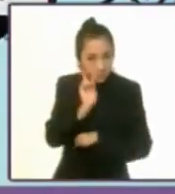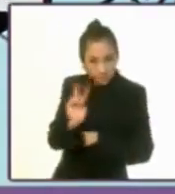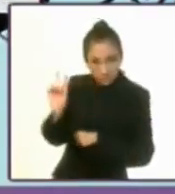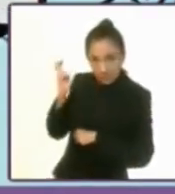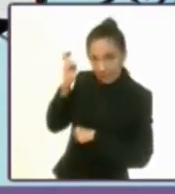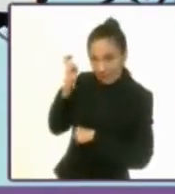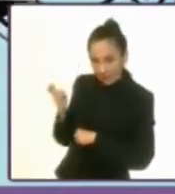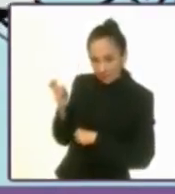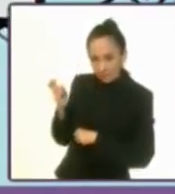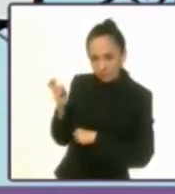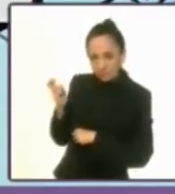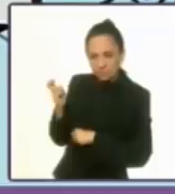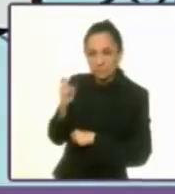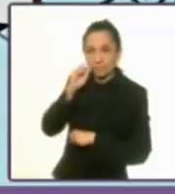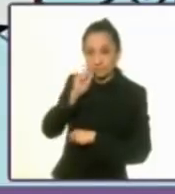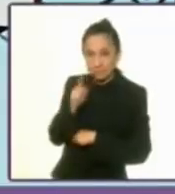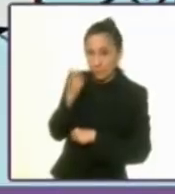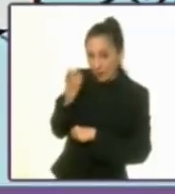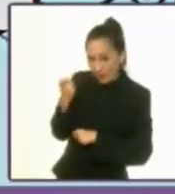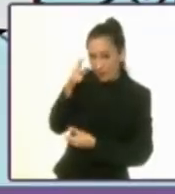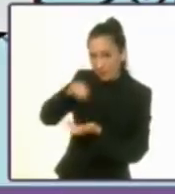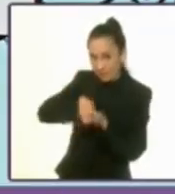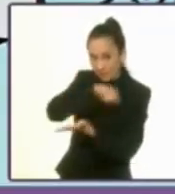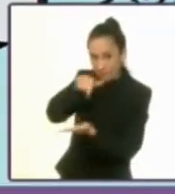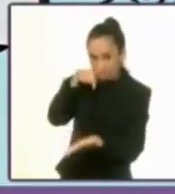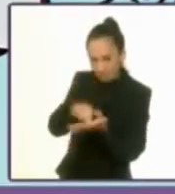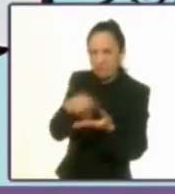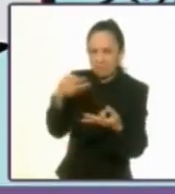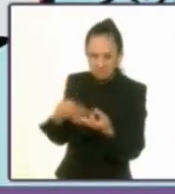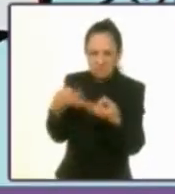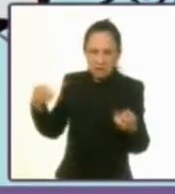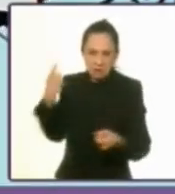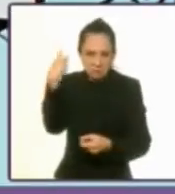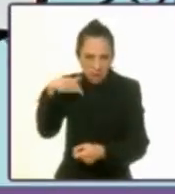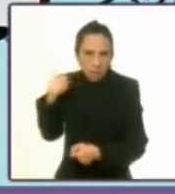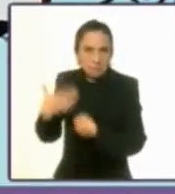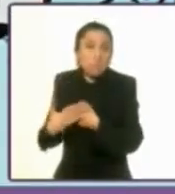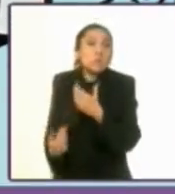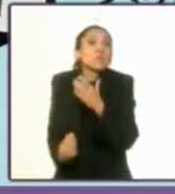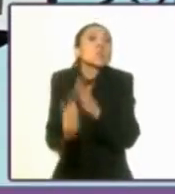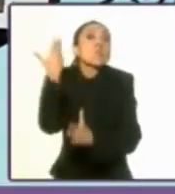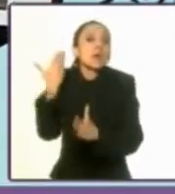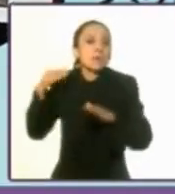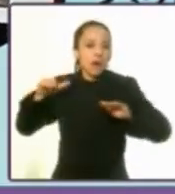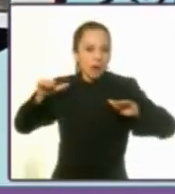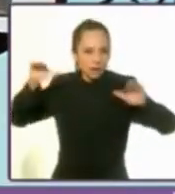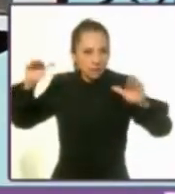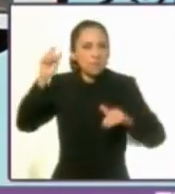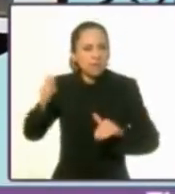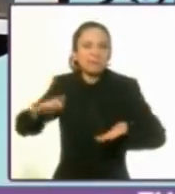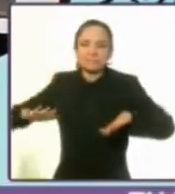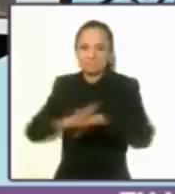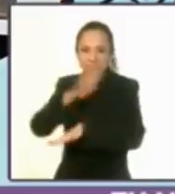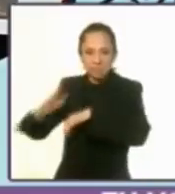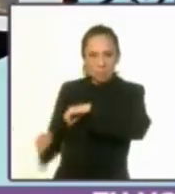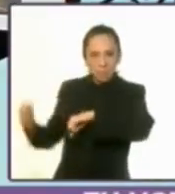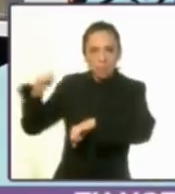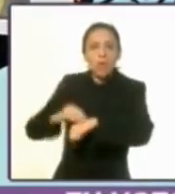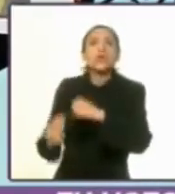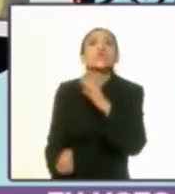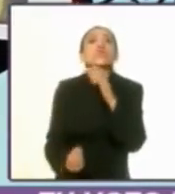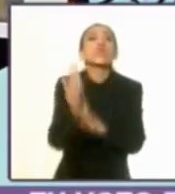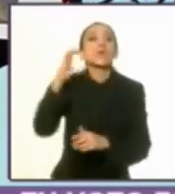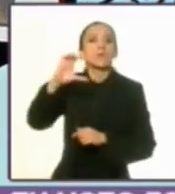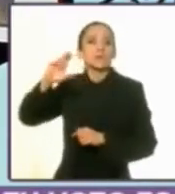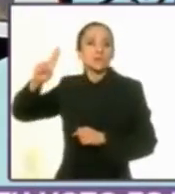vamos a tener en esta zona donde están los terrenos del actual aeropuerto la nueva ciudad universitaria vamos a tener el